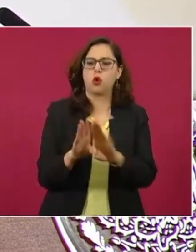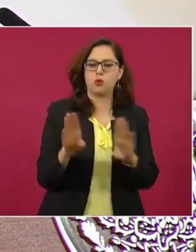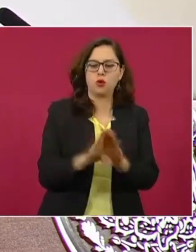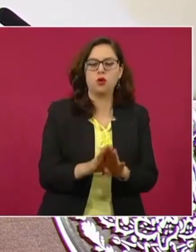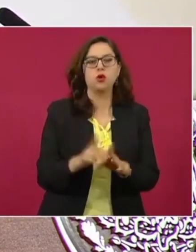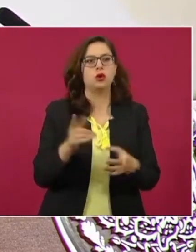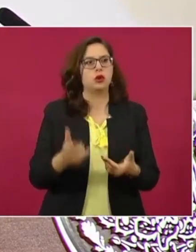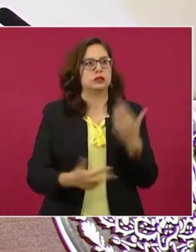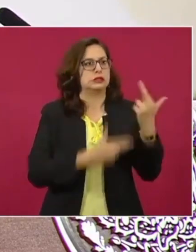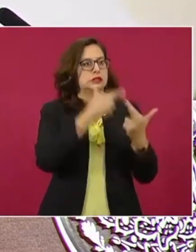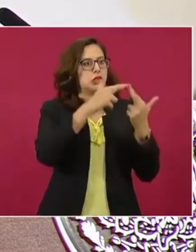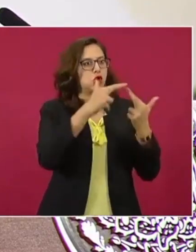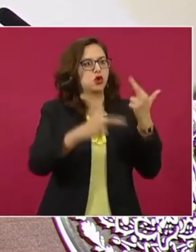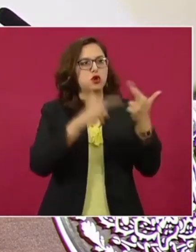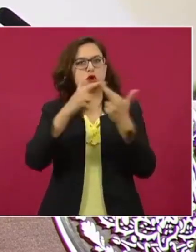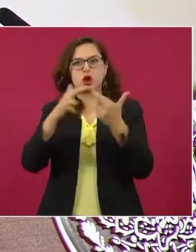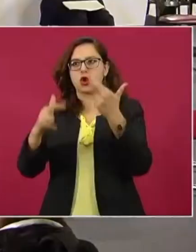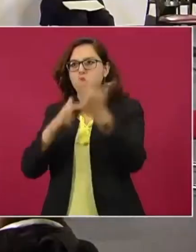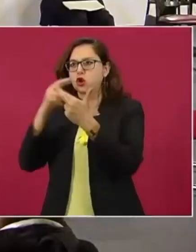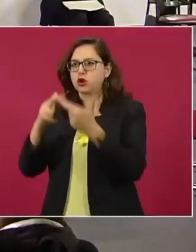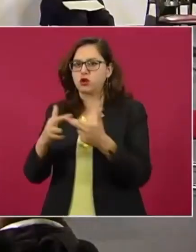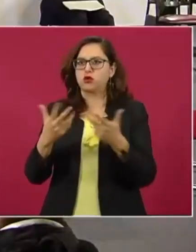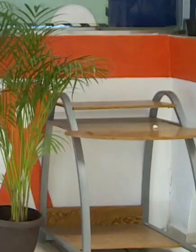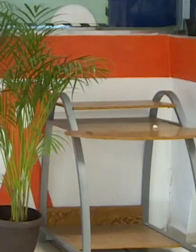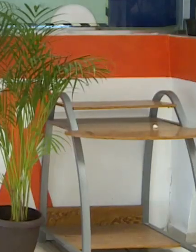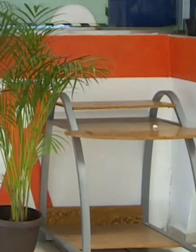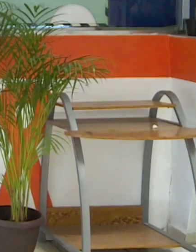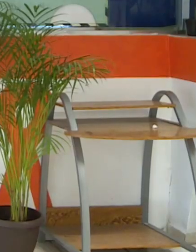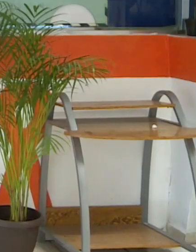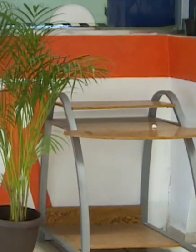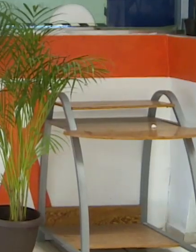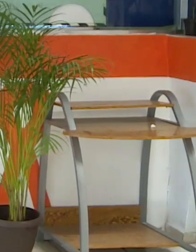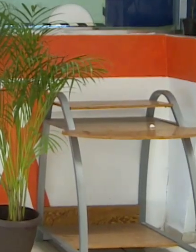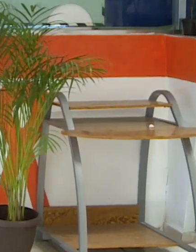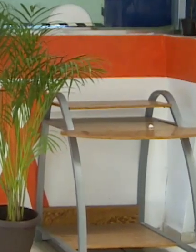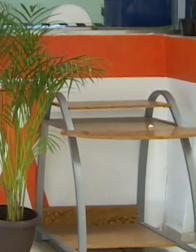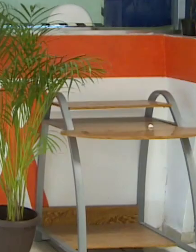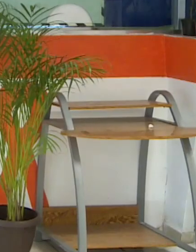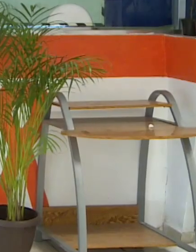y la Estrategia Cero Impunidad. Con